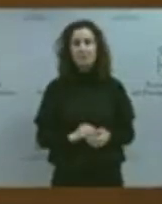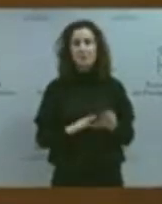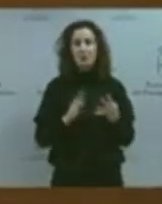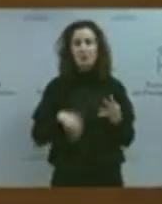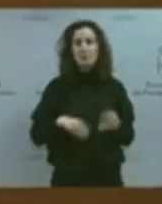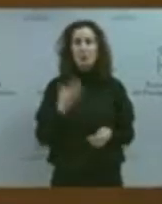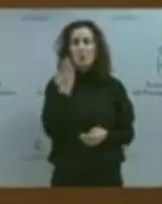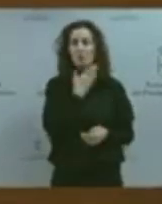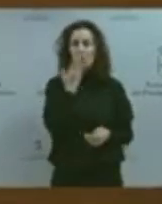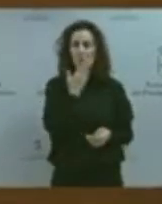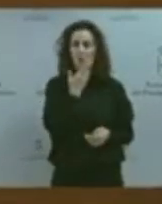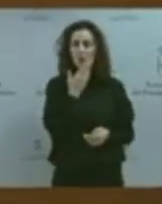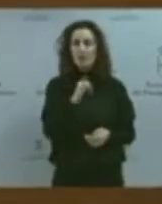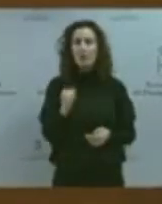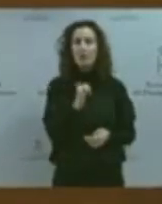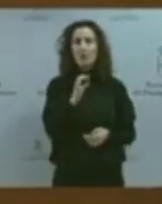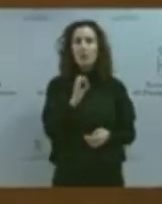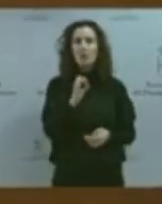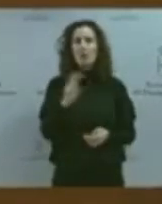Xove, de Gijón.